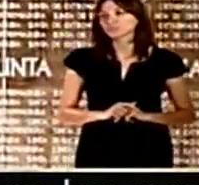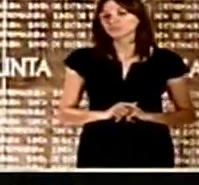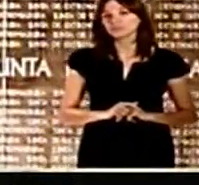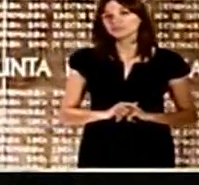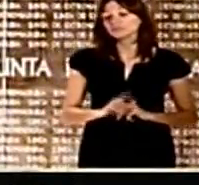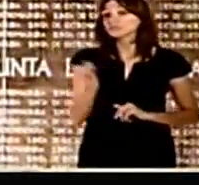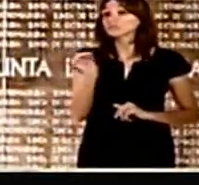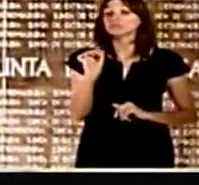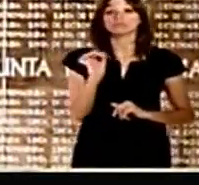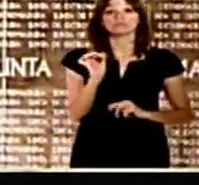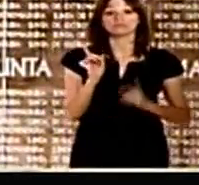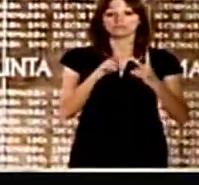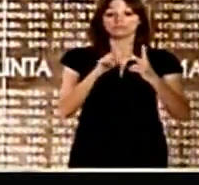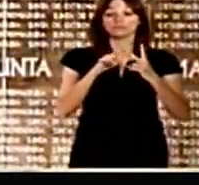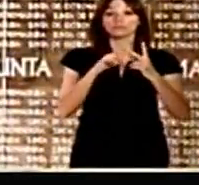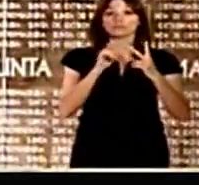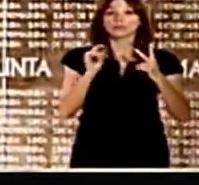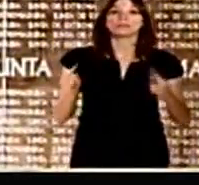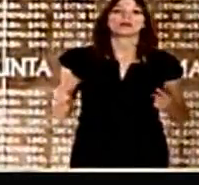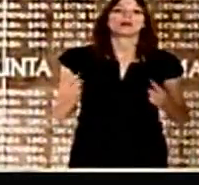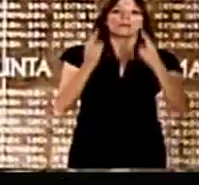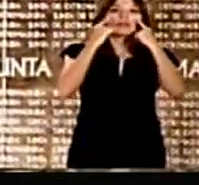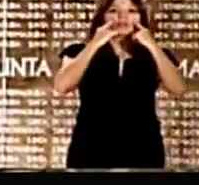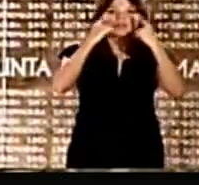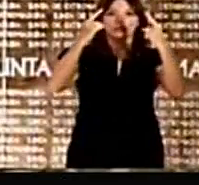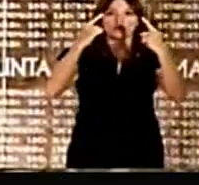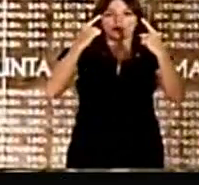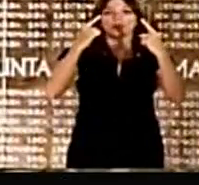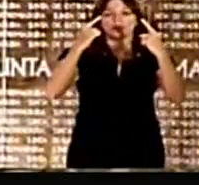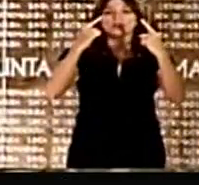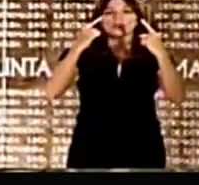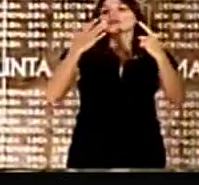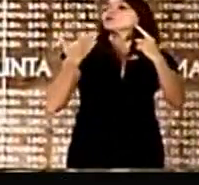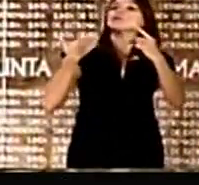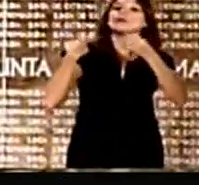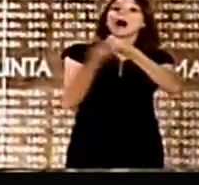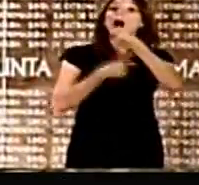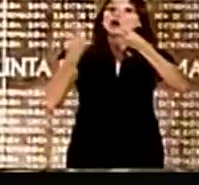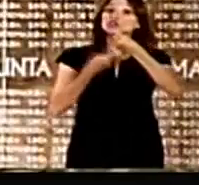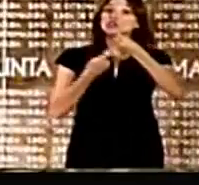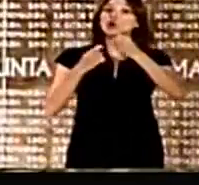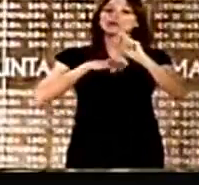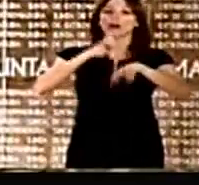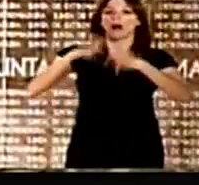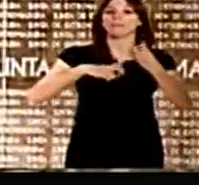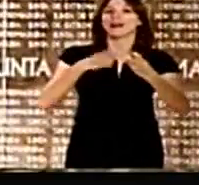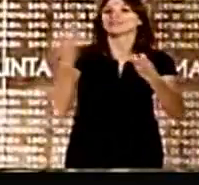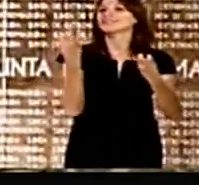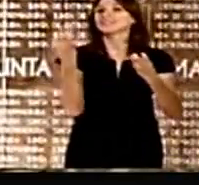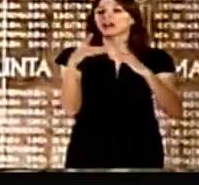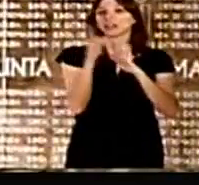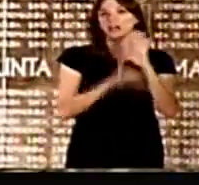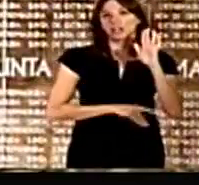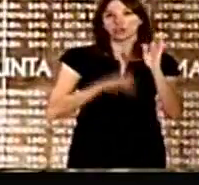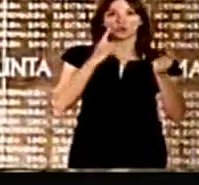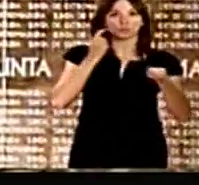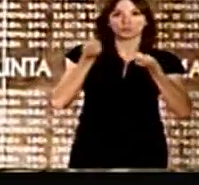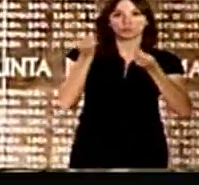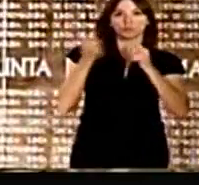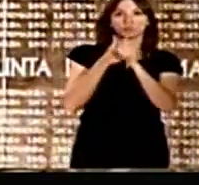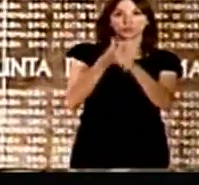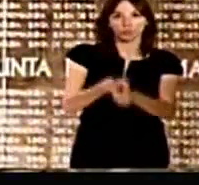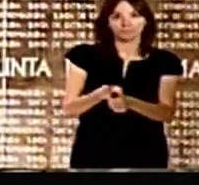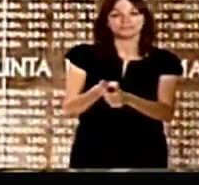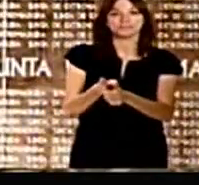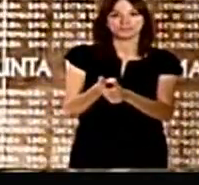Es la primera convocatoria. Lo que modificamos en el mes de agosto es el decreto que las regulaba. Lo que modificamos en el mes de agosto es el